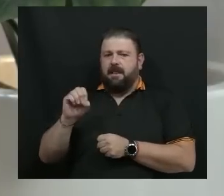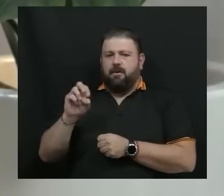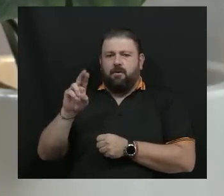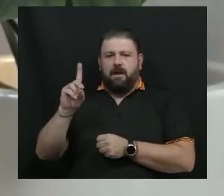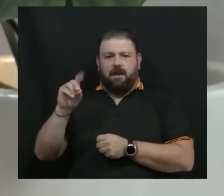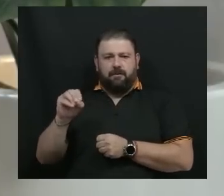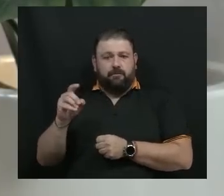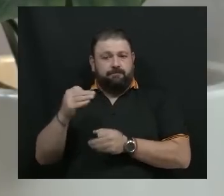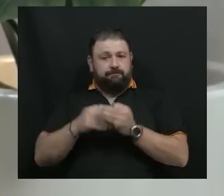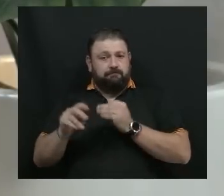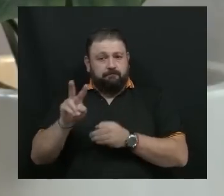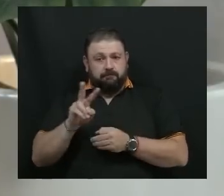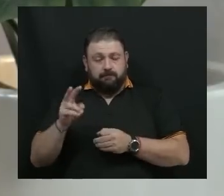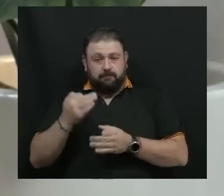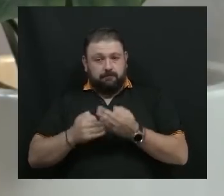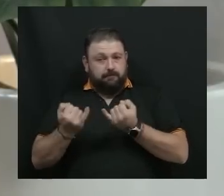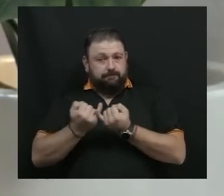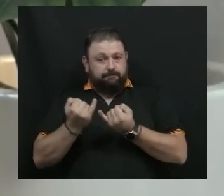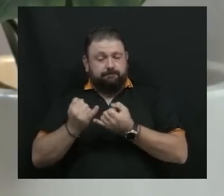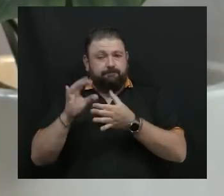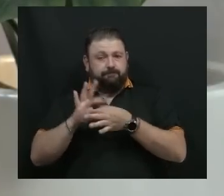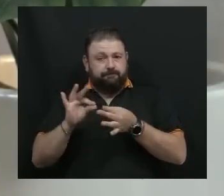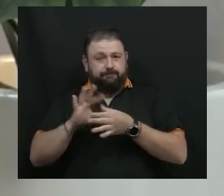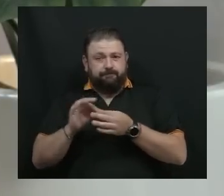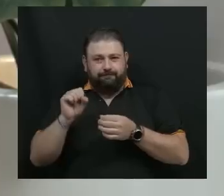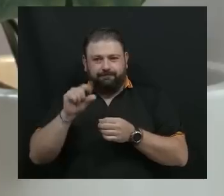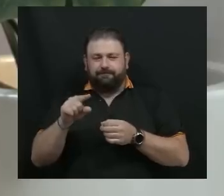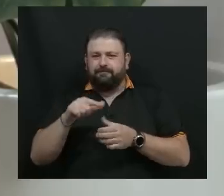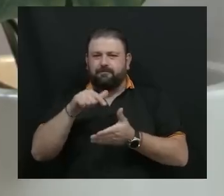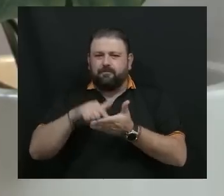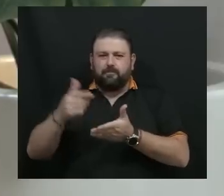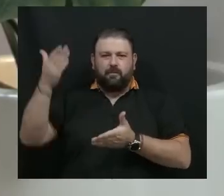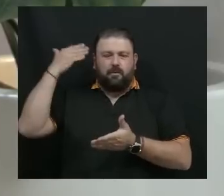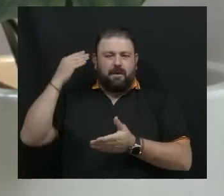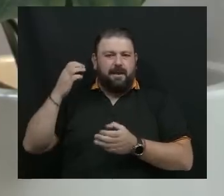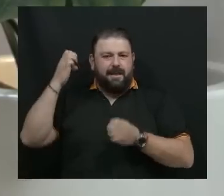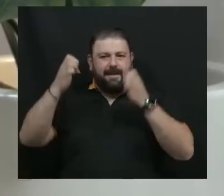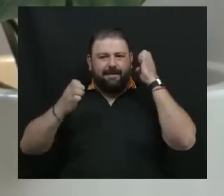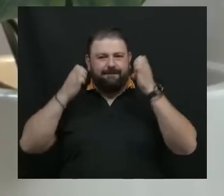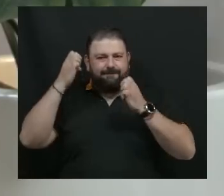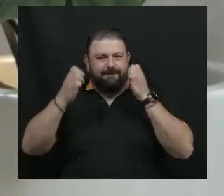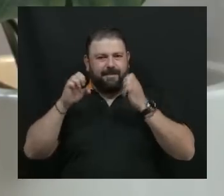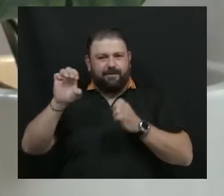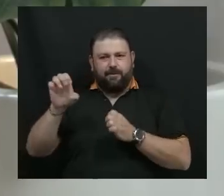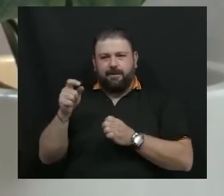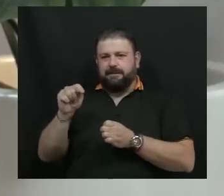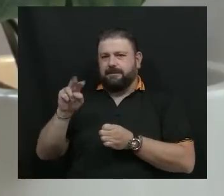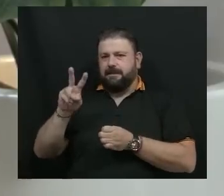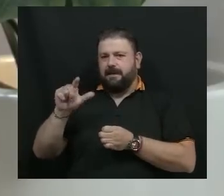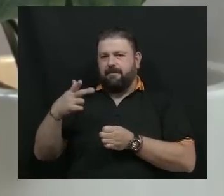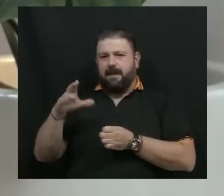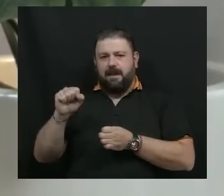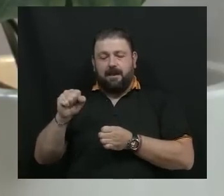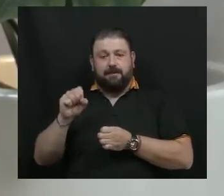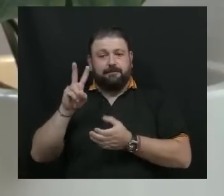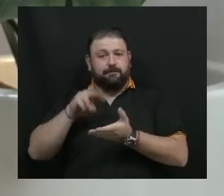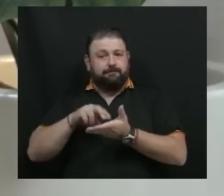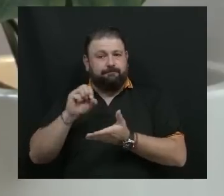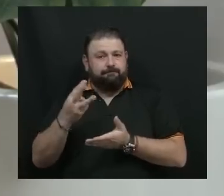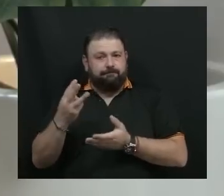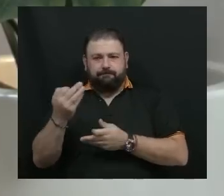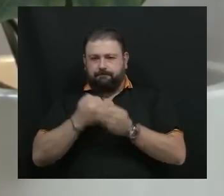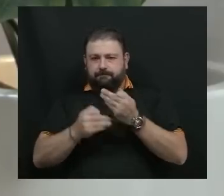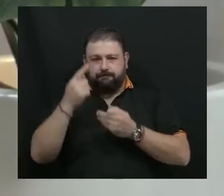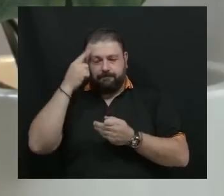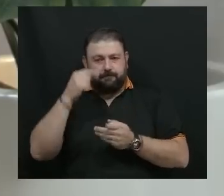Calimán. Esta charla se llevó a cabo en el Extravaganas 2023 aquí en Guadalajara y los vamos a dejar con